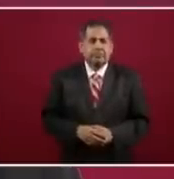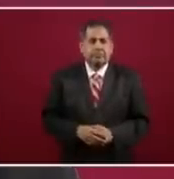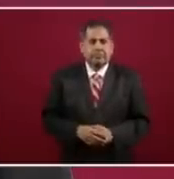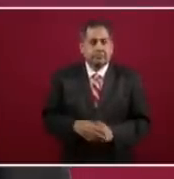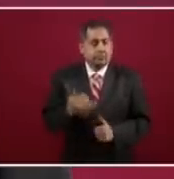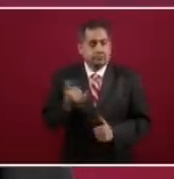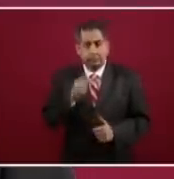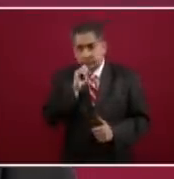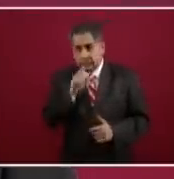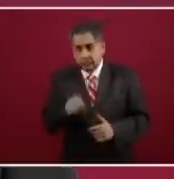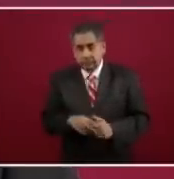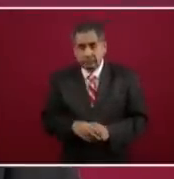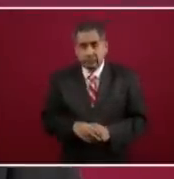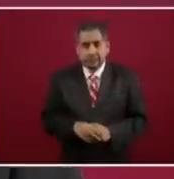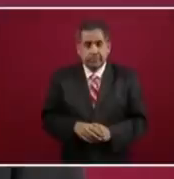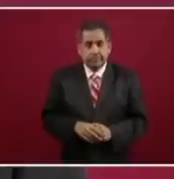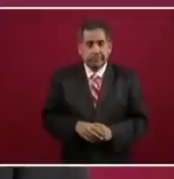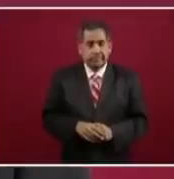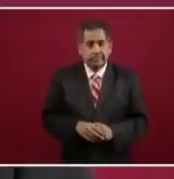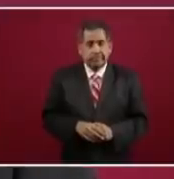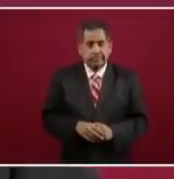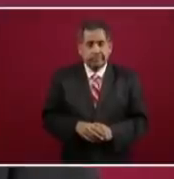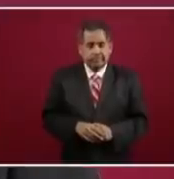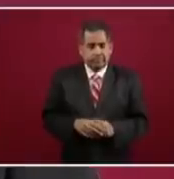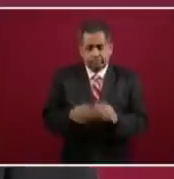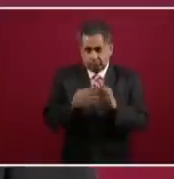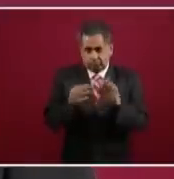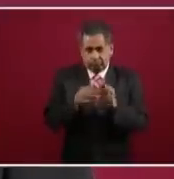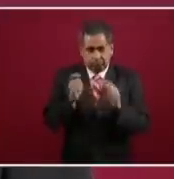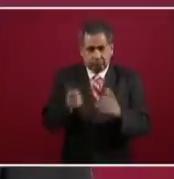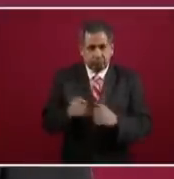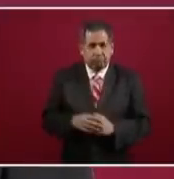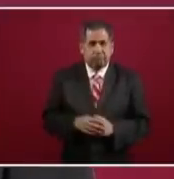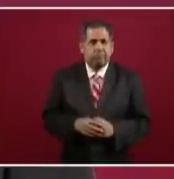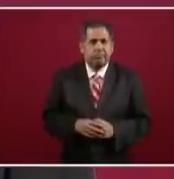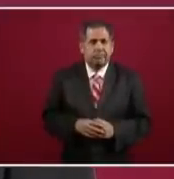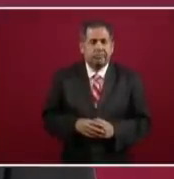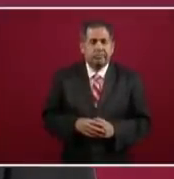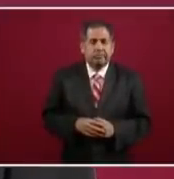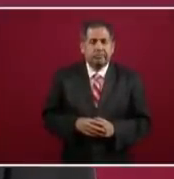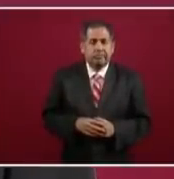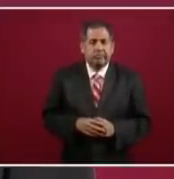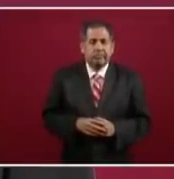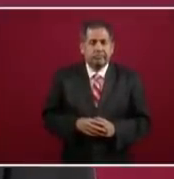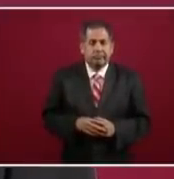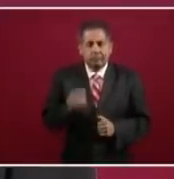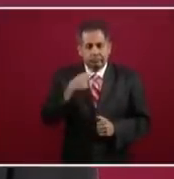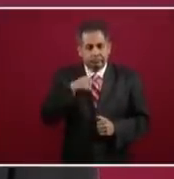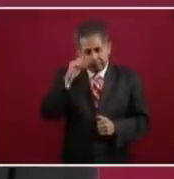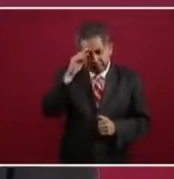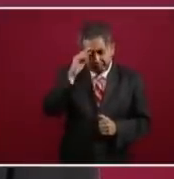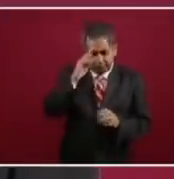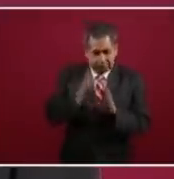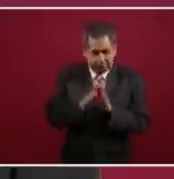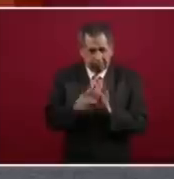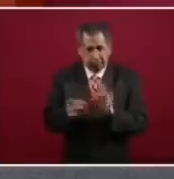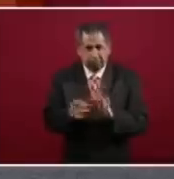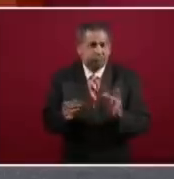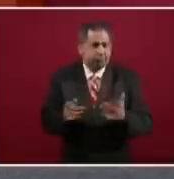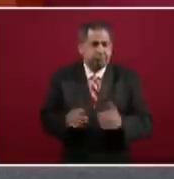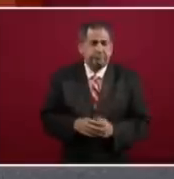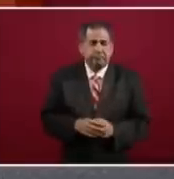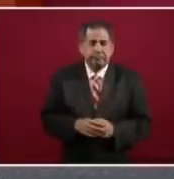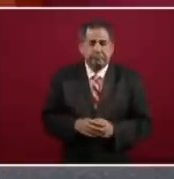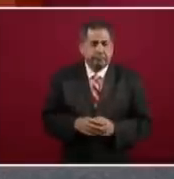dip tienen que este medirse los